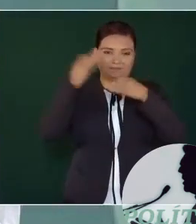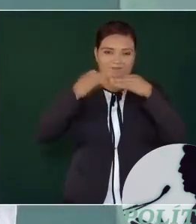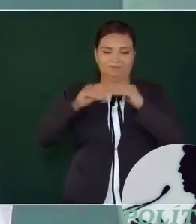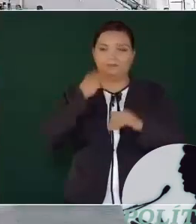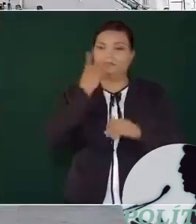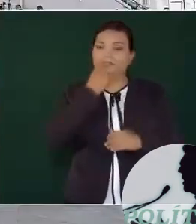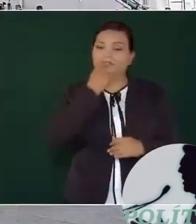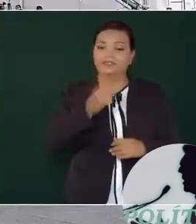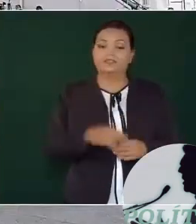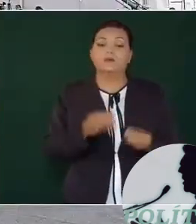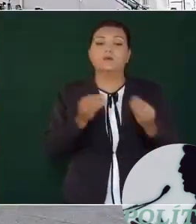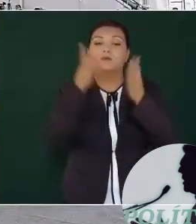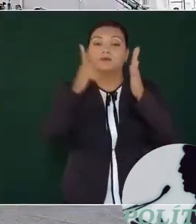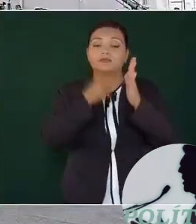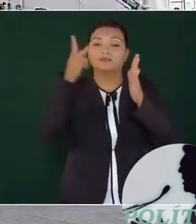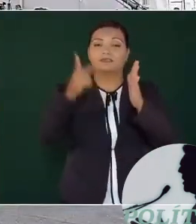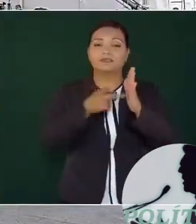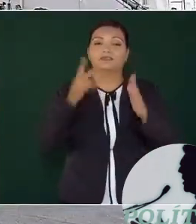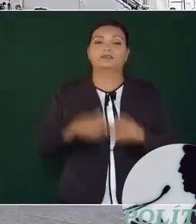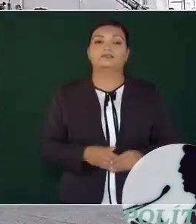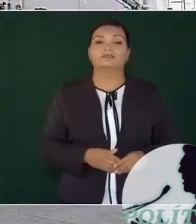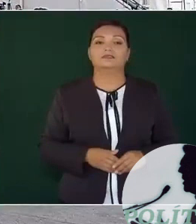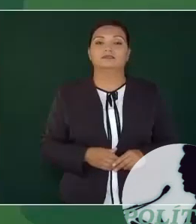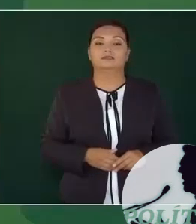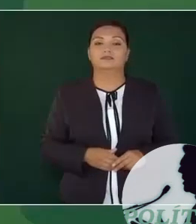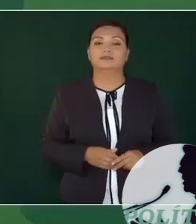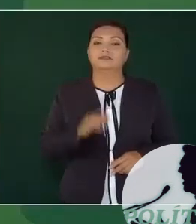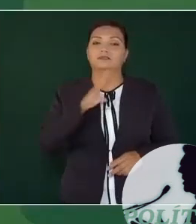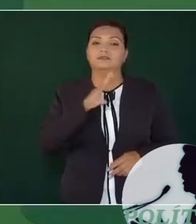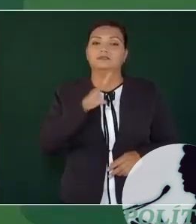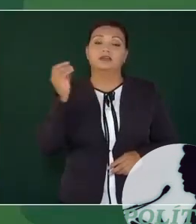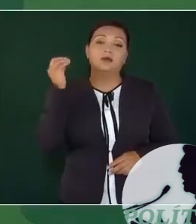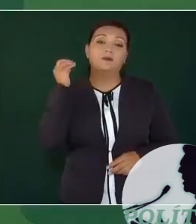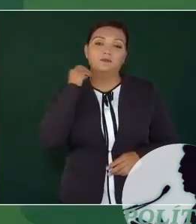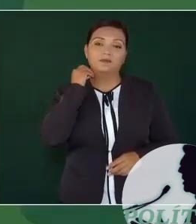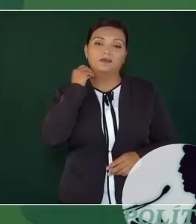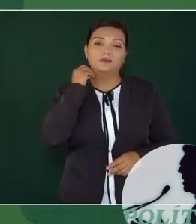decir, muchas veces hay abogados,